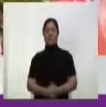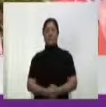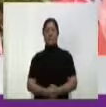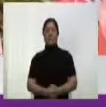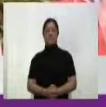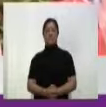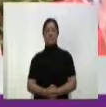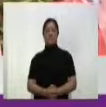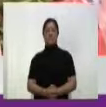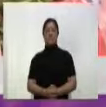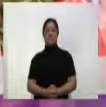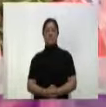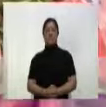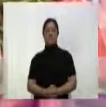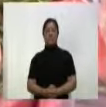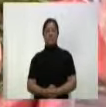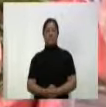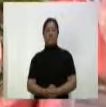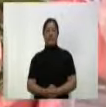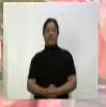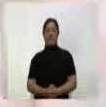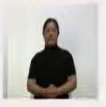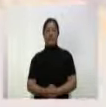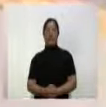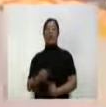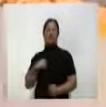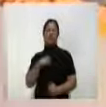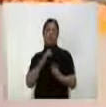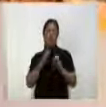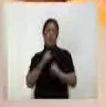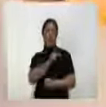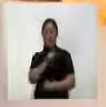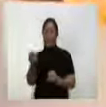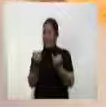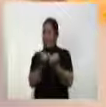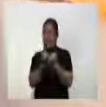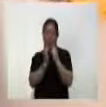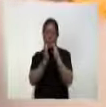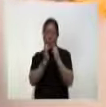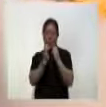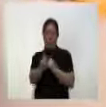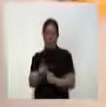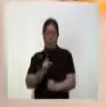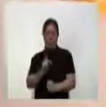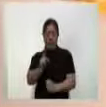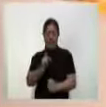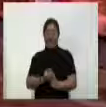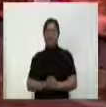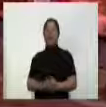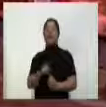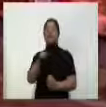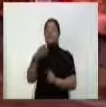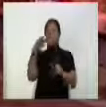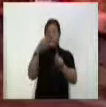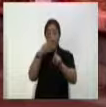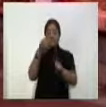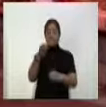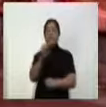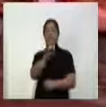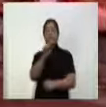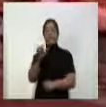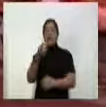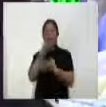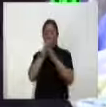siguiendo las medidas de seguridad, pues todos nos cuidamos. En ese sentido, la Secretaría de Salud del Estado reitera a la población